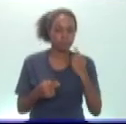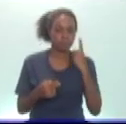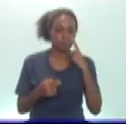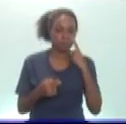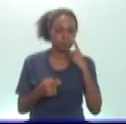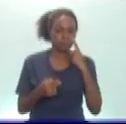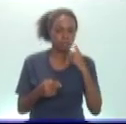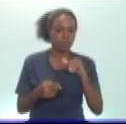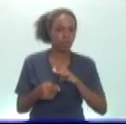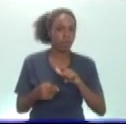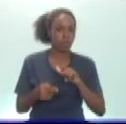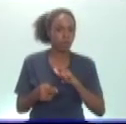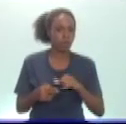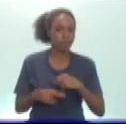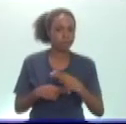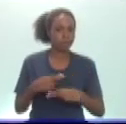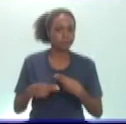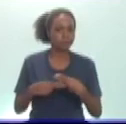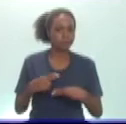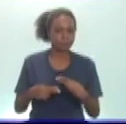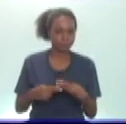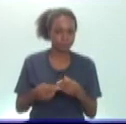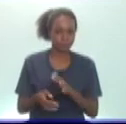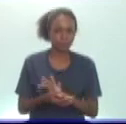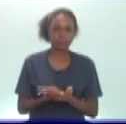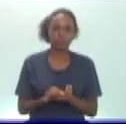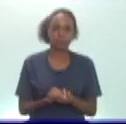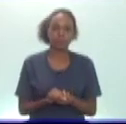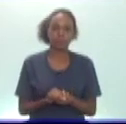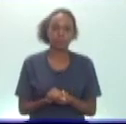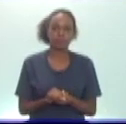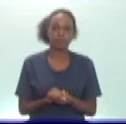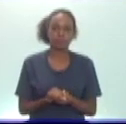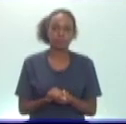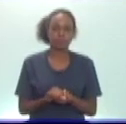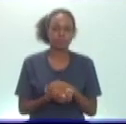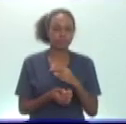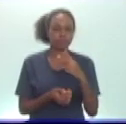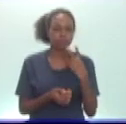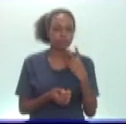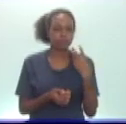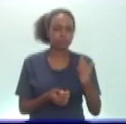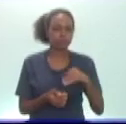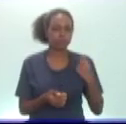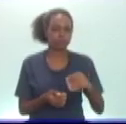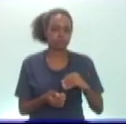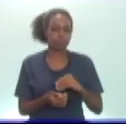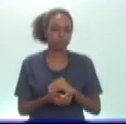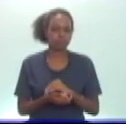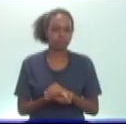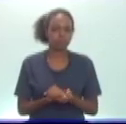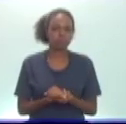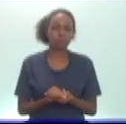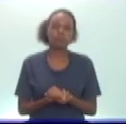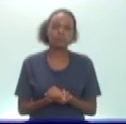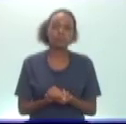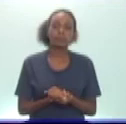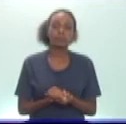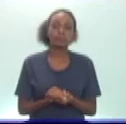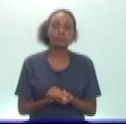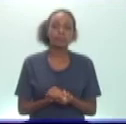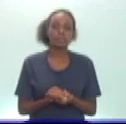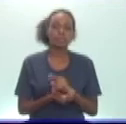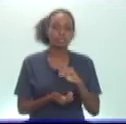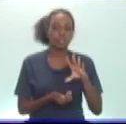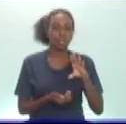mismo procedimiento a la hora de resolverlo. Veamos este segundo ejercicio, que también les traigo. Este nos dice